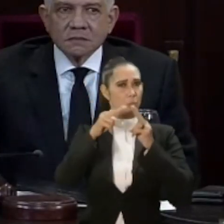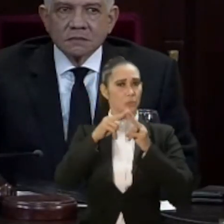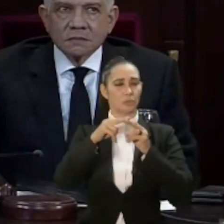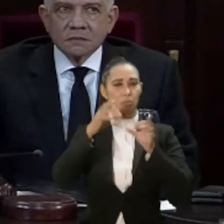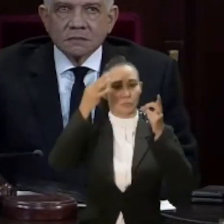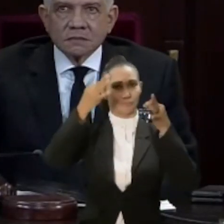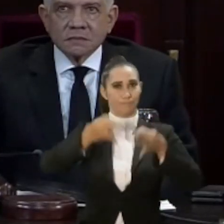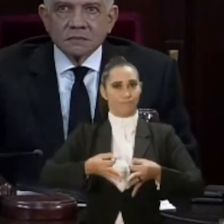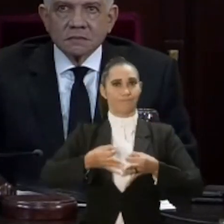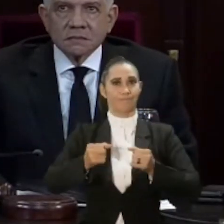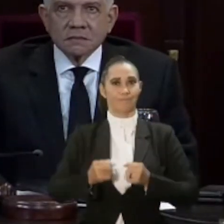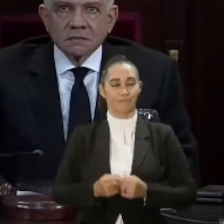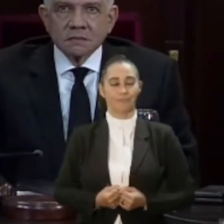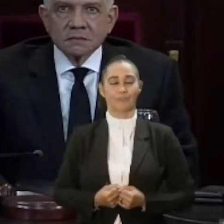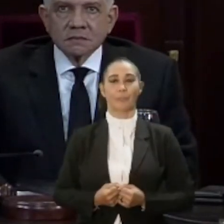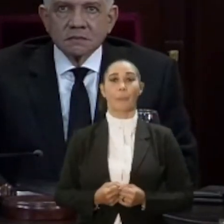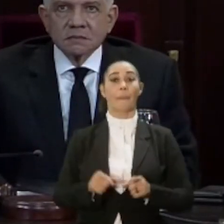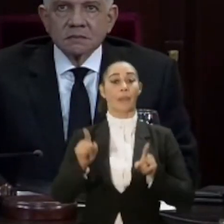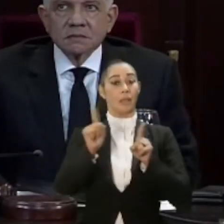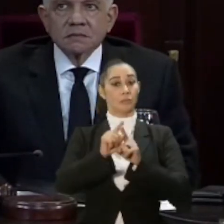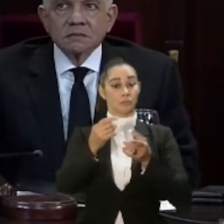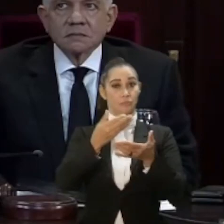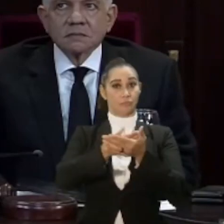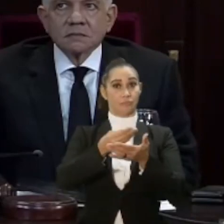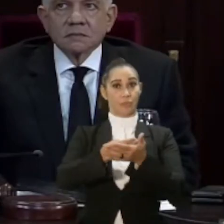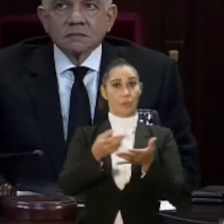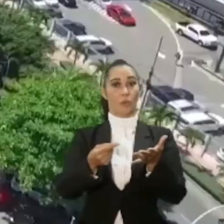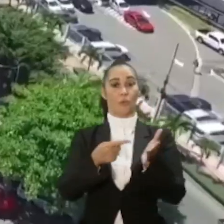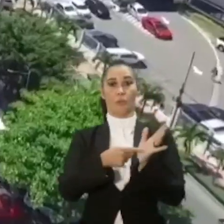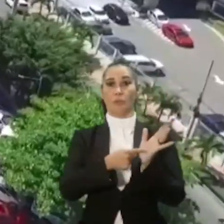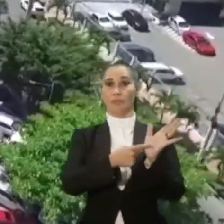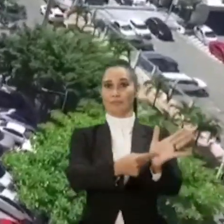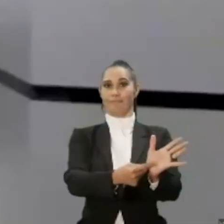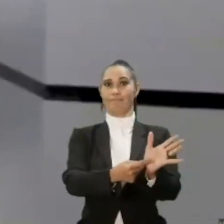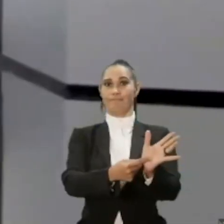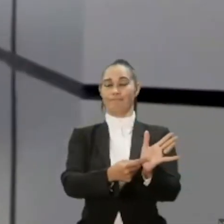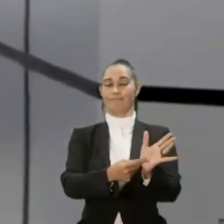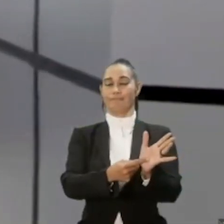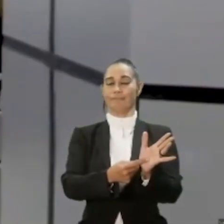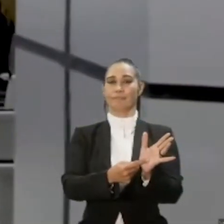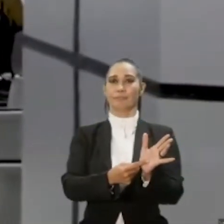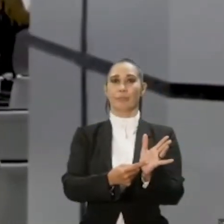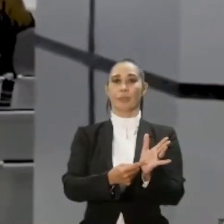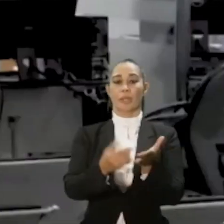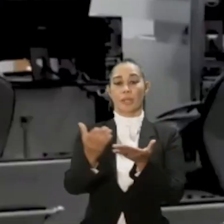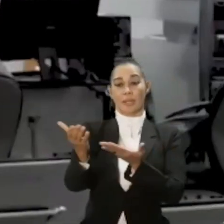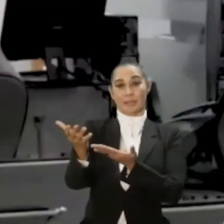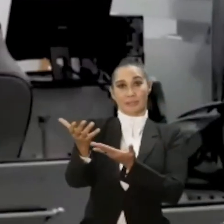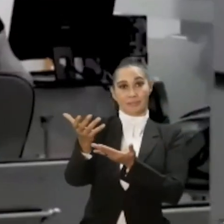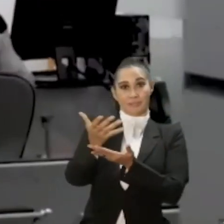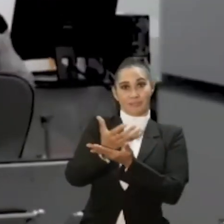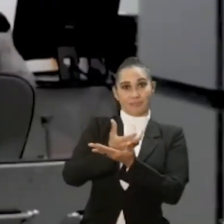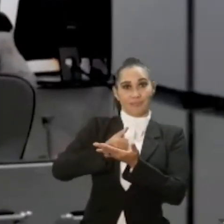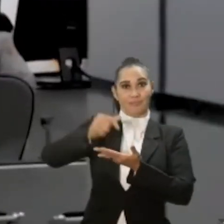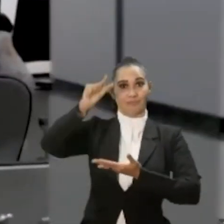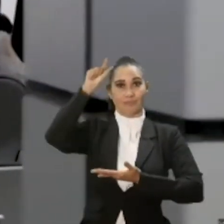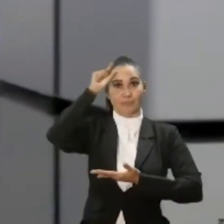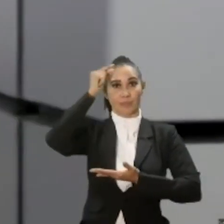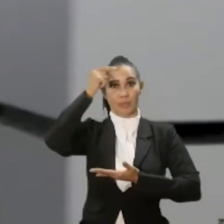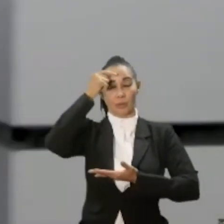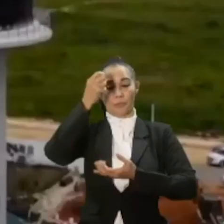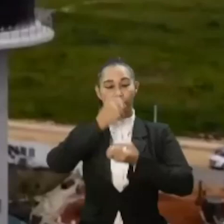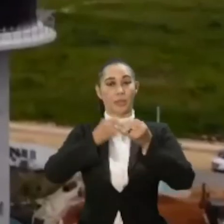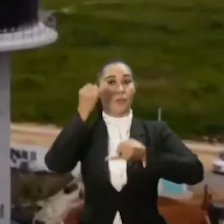adecuadas. También en el plano económico debo destacar el incremento en la recaudación del Estado, que al cierre